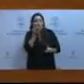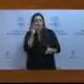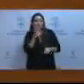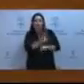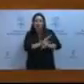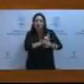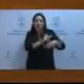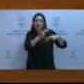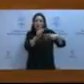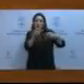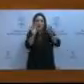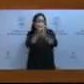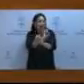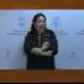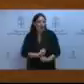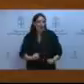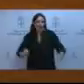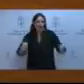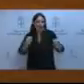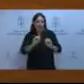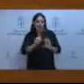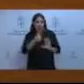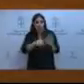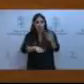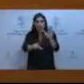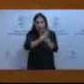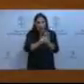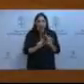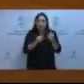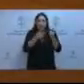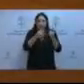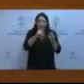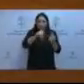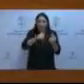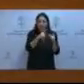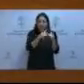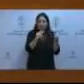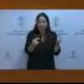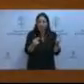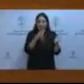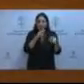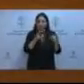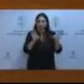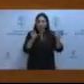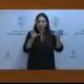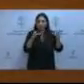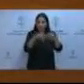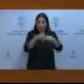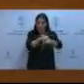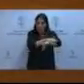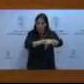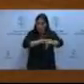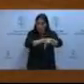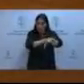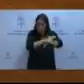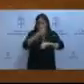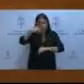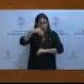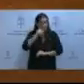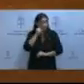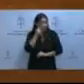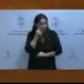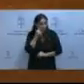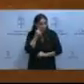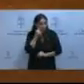Consejería. A pesar de estar regulado por leyes en vigor, actualmente en Asturias, el Consejo de Gobierno que preside Javier Fernández